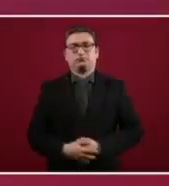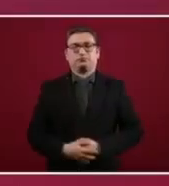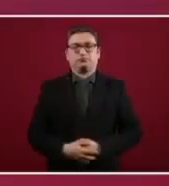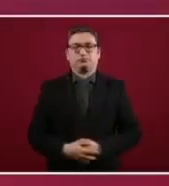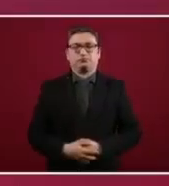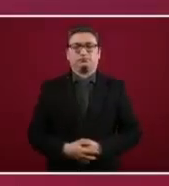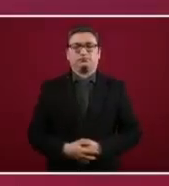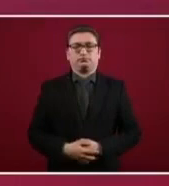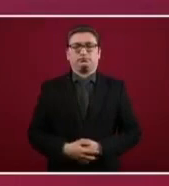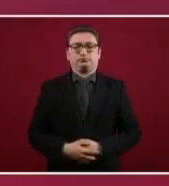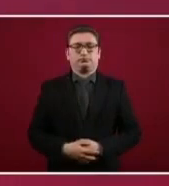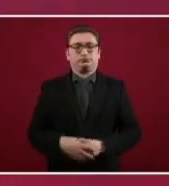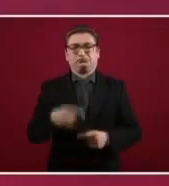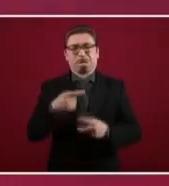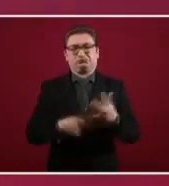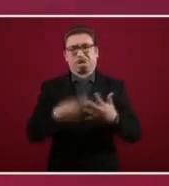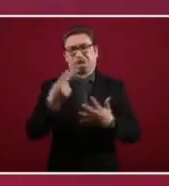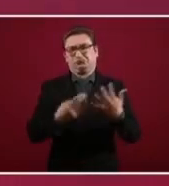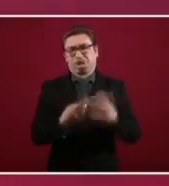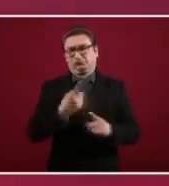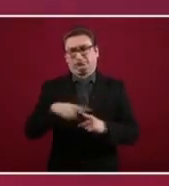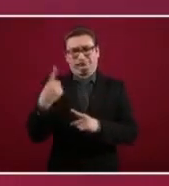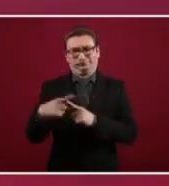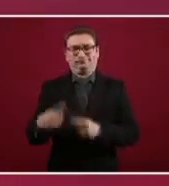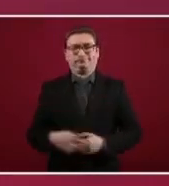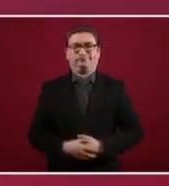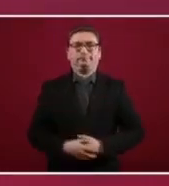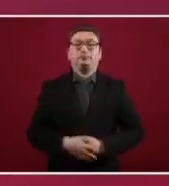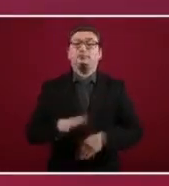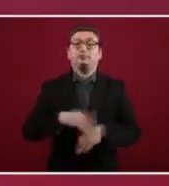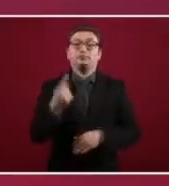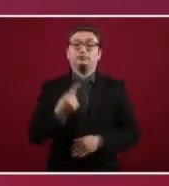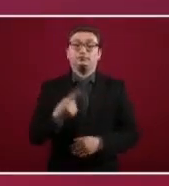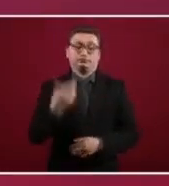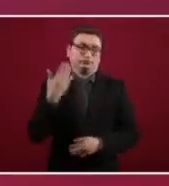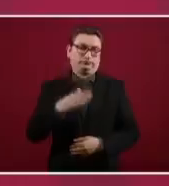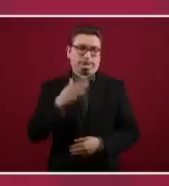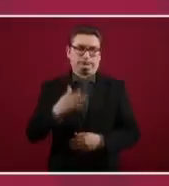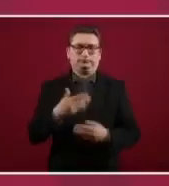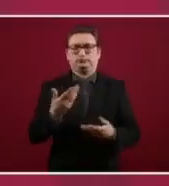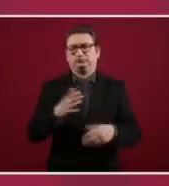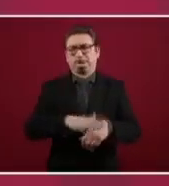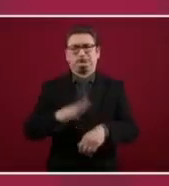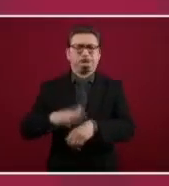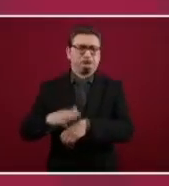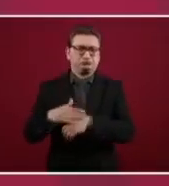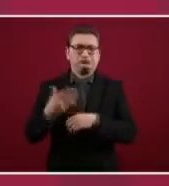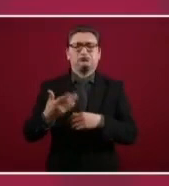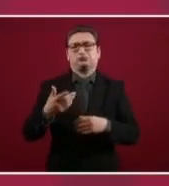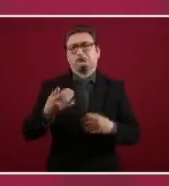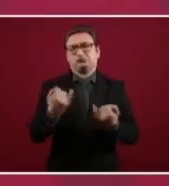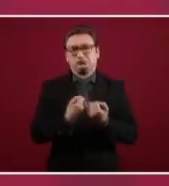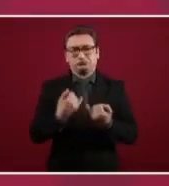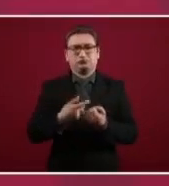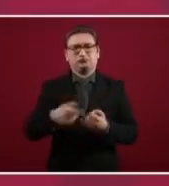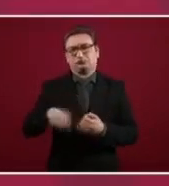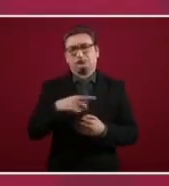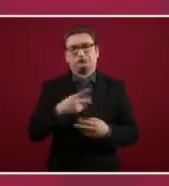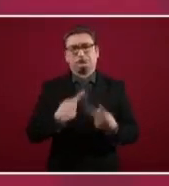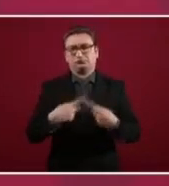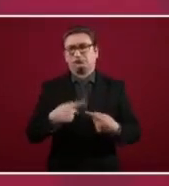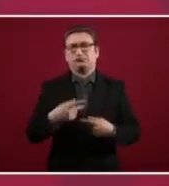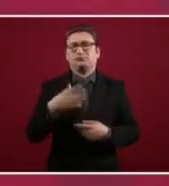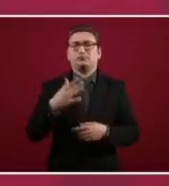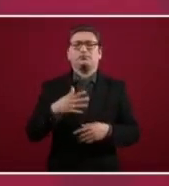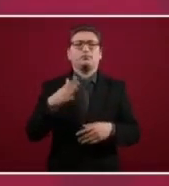con los requisitos porque se lanza una convocatoria lo que hay en el